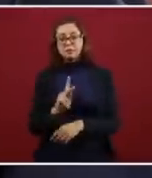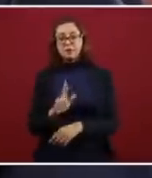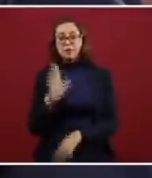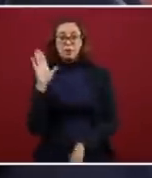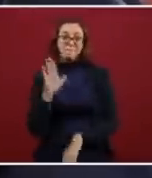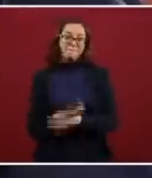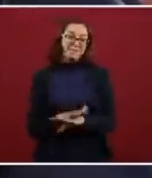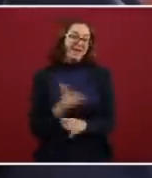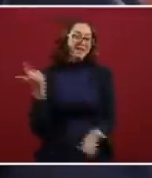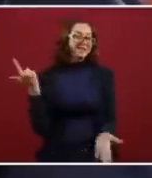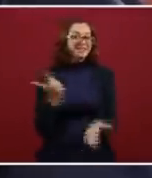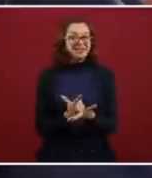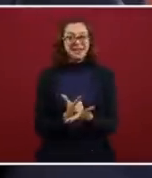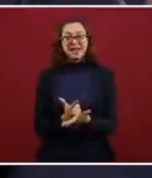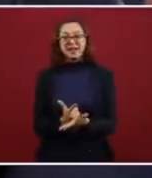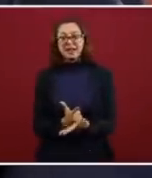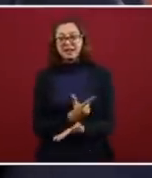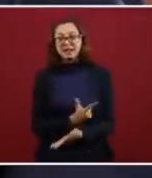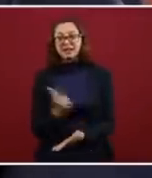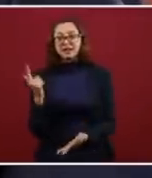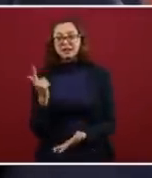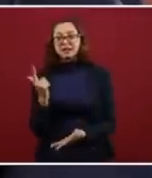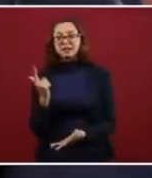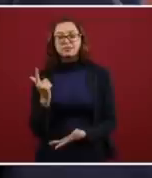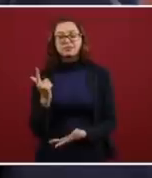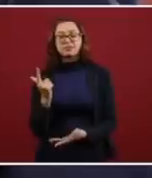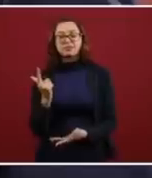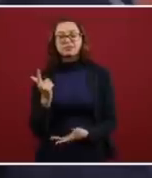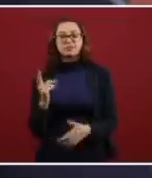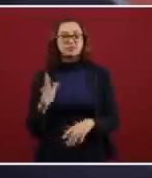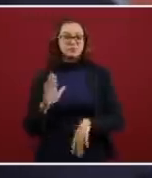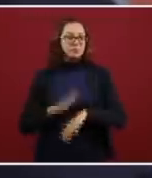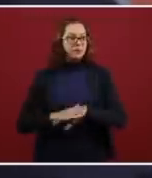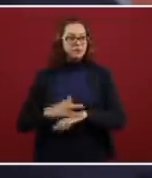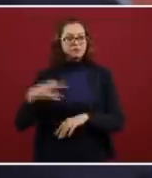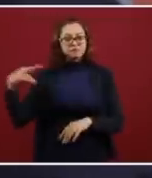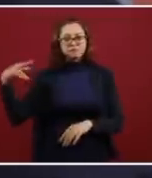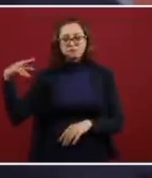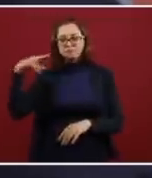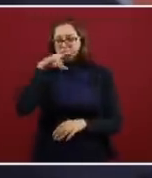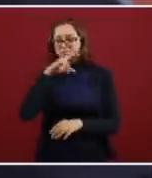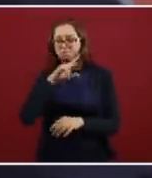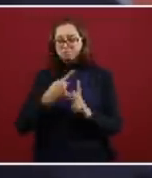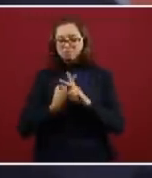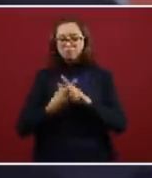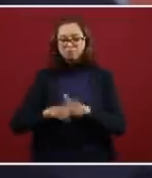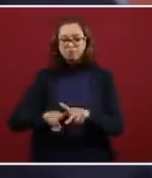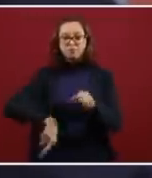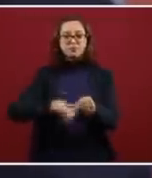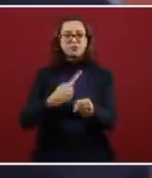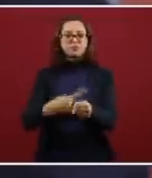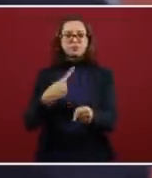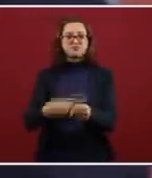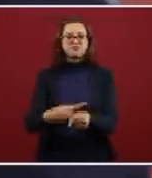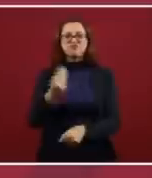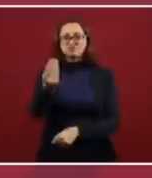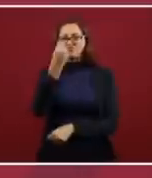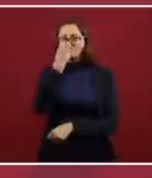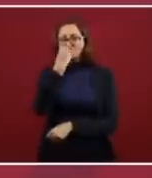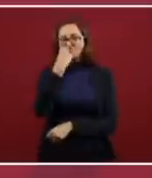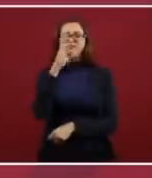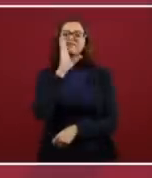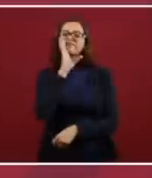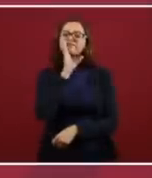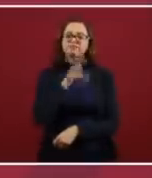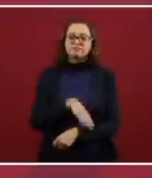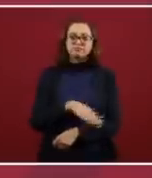precipita o se padece por la mala alimentación, tiene que